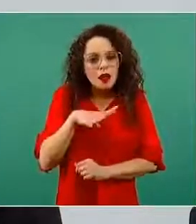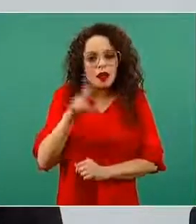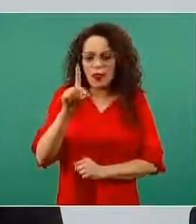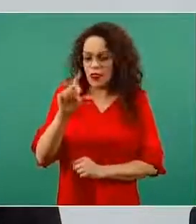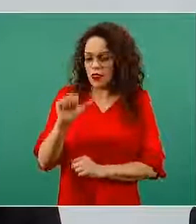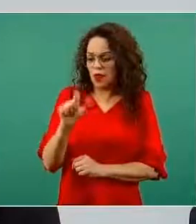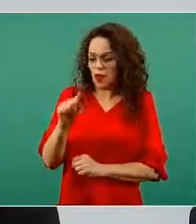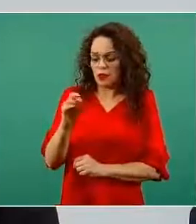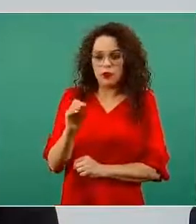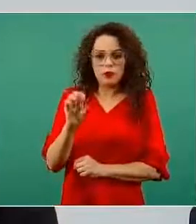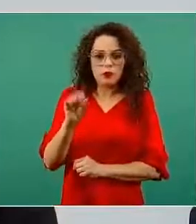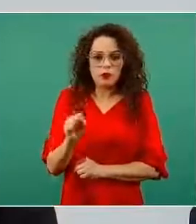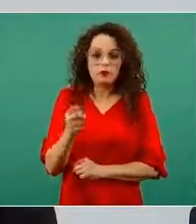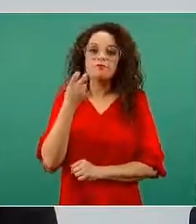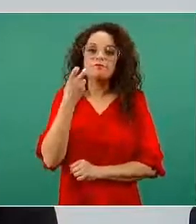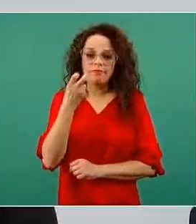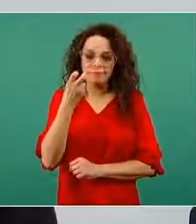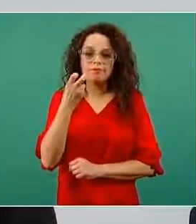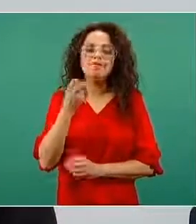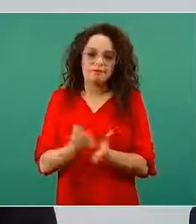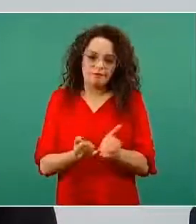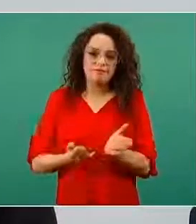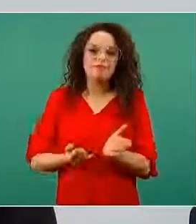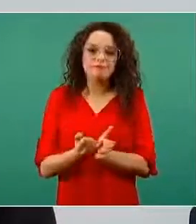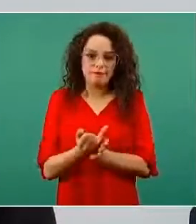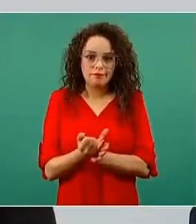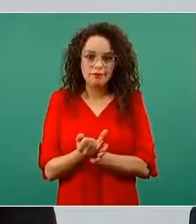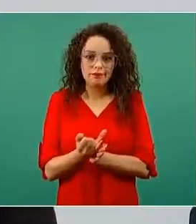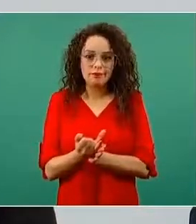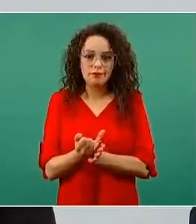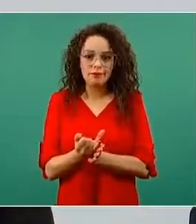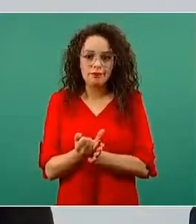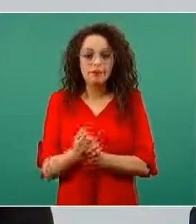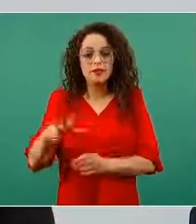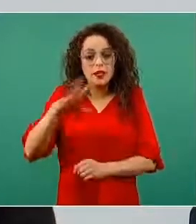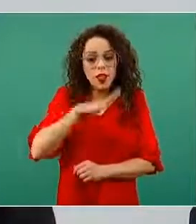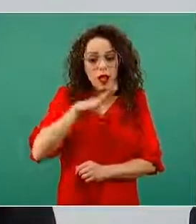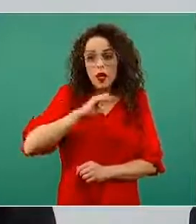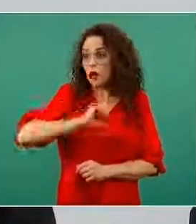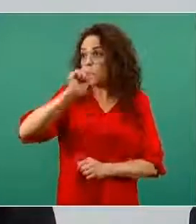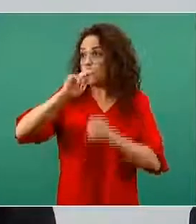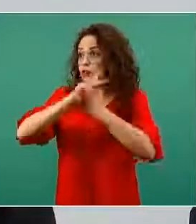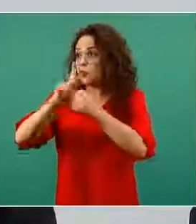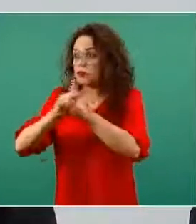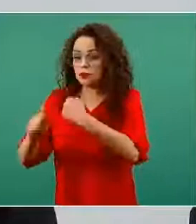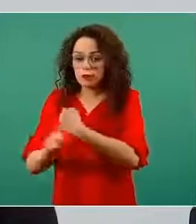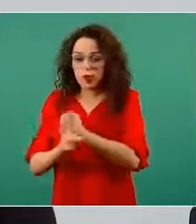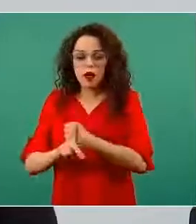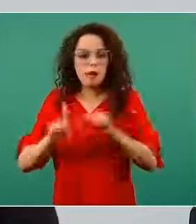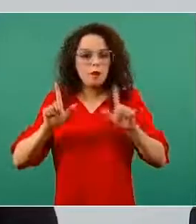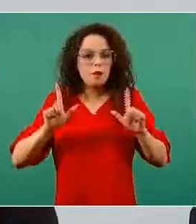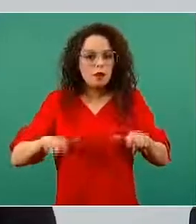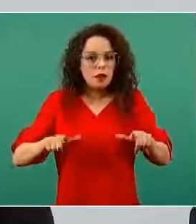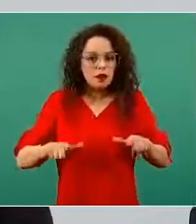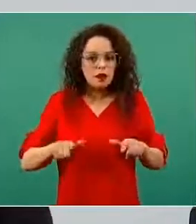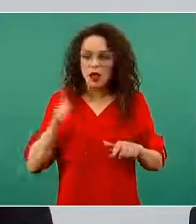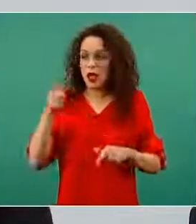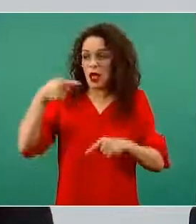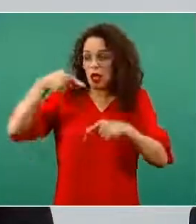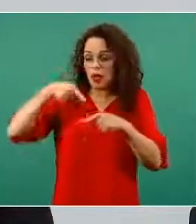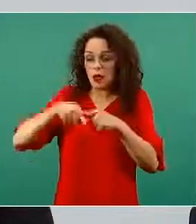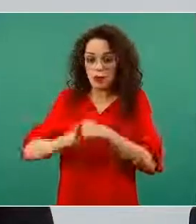datos que nos permiten tomar esta decisión. Primero que nada, existen plataformas en otros países en donde se inició la